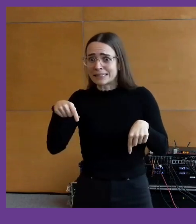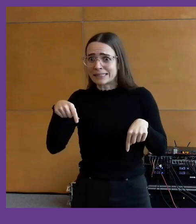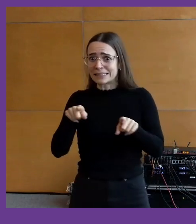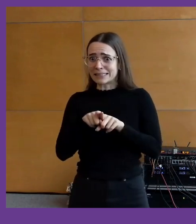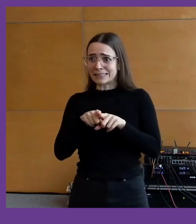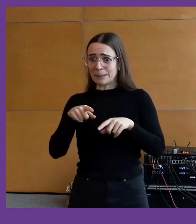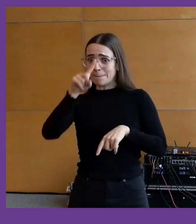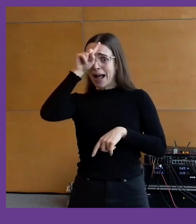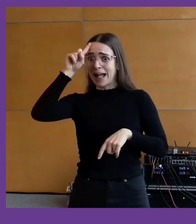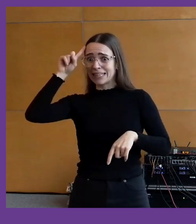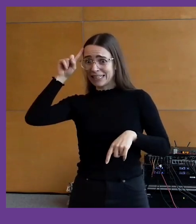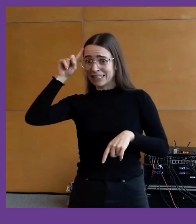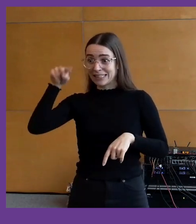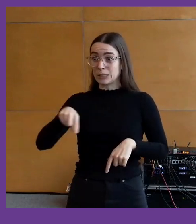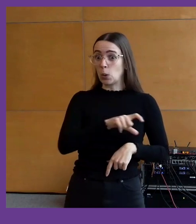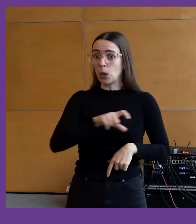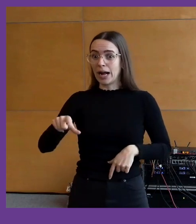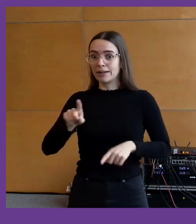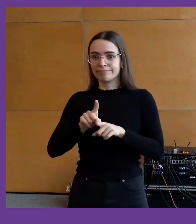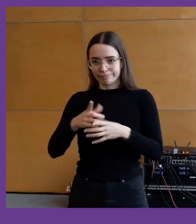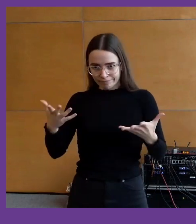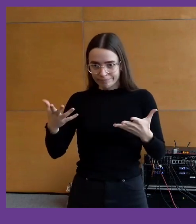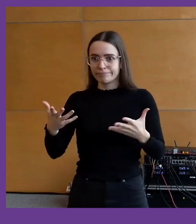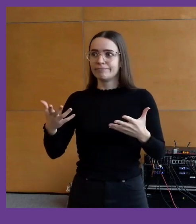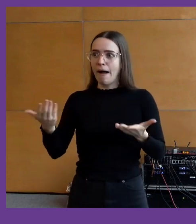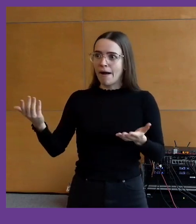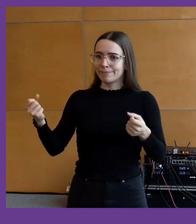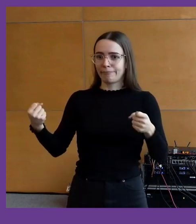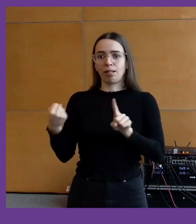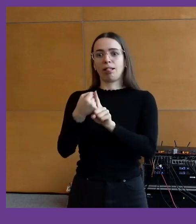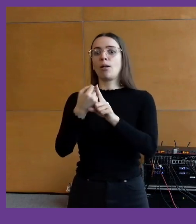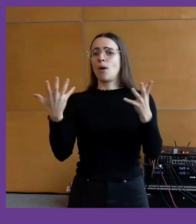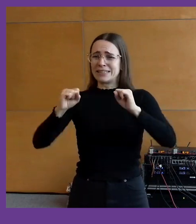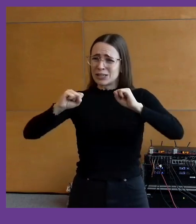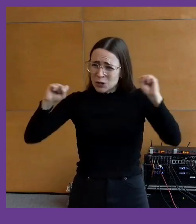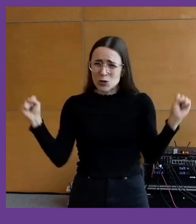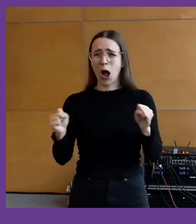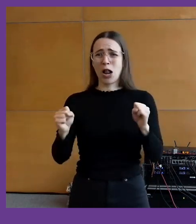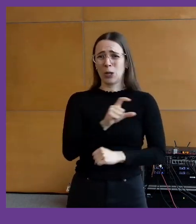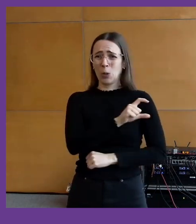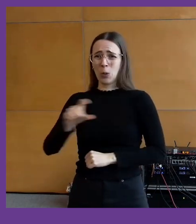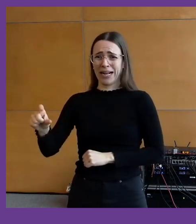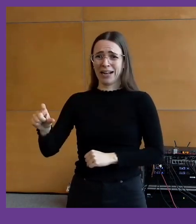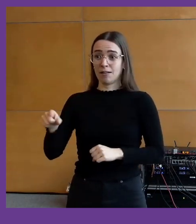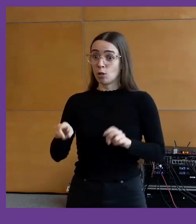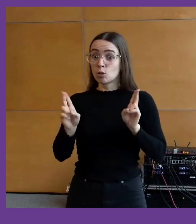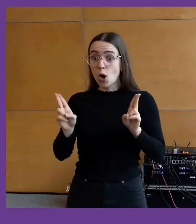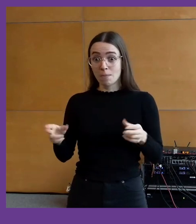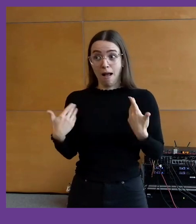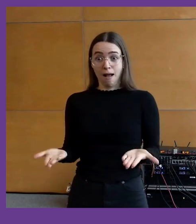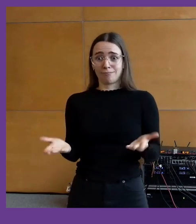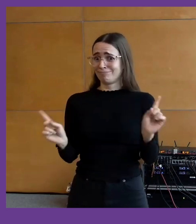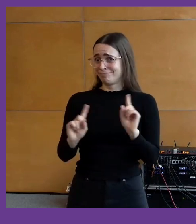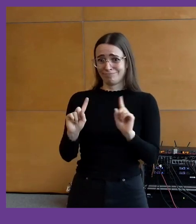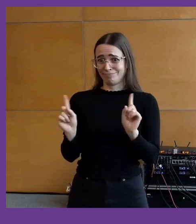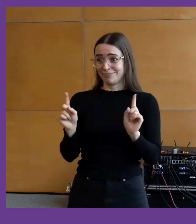aquí casi en traje de esquí. Y hoy no hace falta exagerar, tenemos un día mucho mejor, tenemos niebla, pero